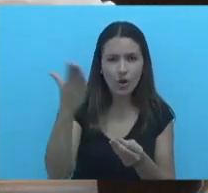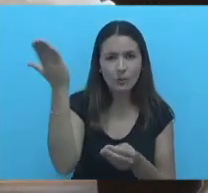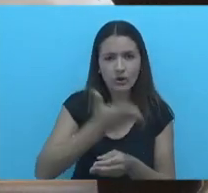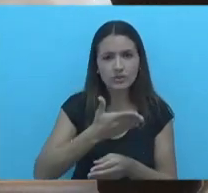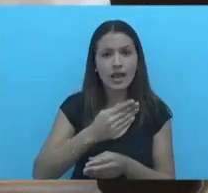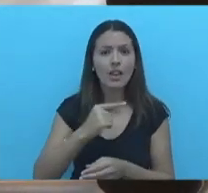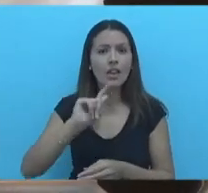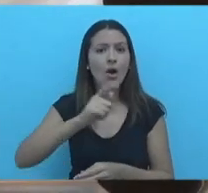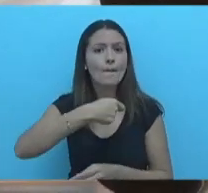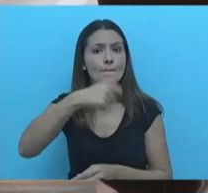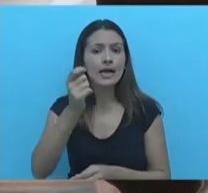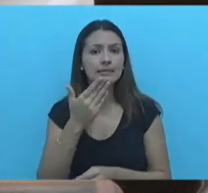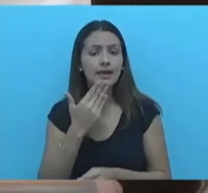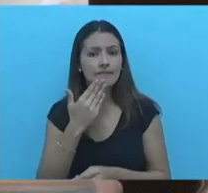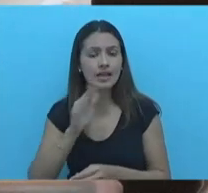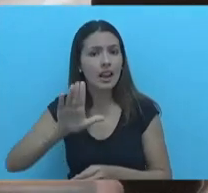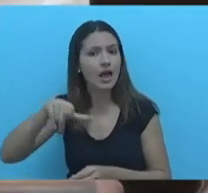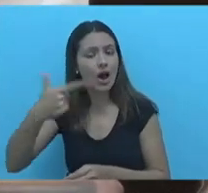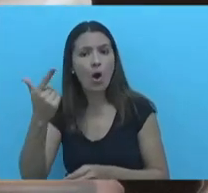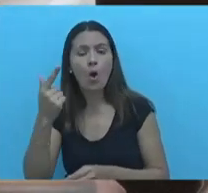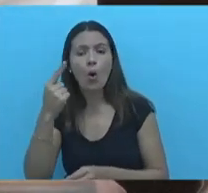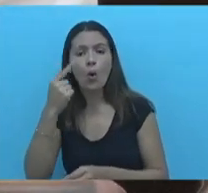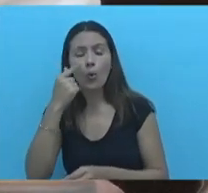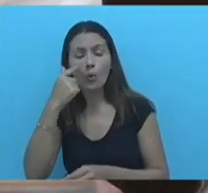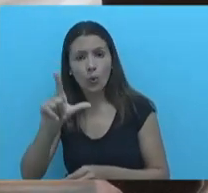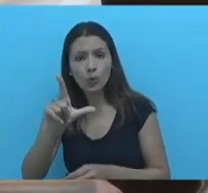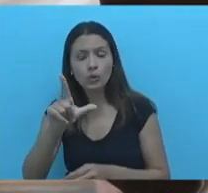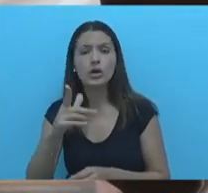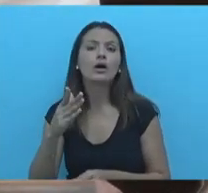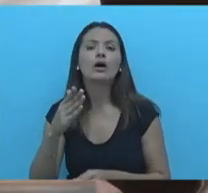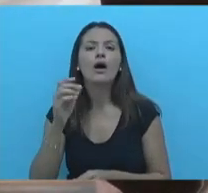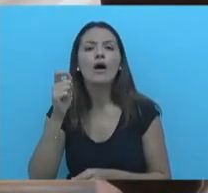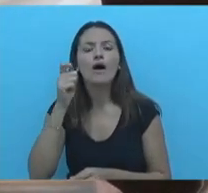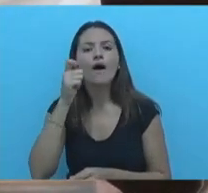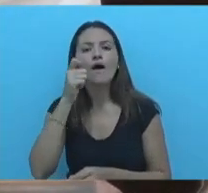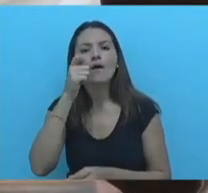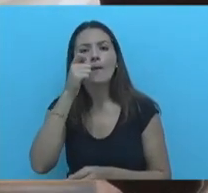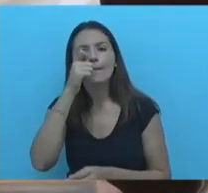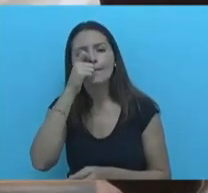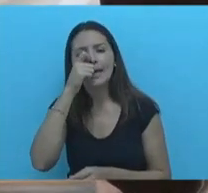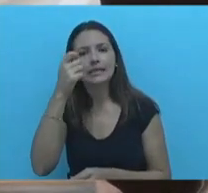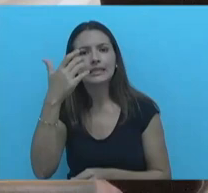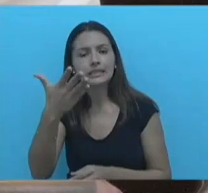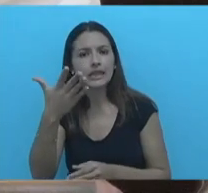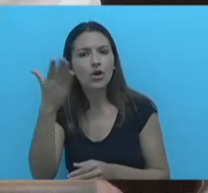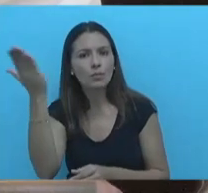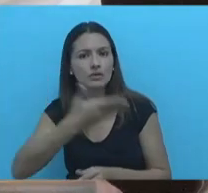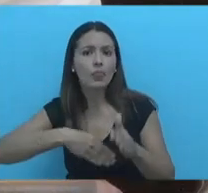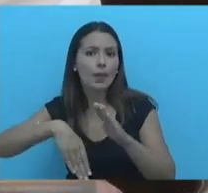la empresa, con el 25% en julio acumulado, queda un 56%. En el momento que se le está